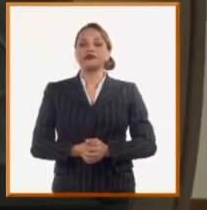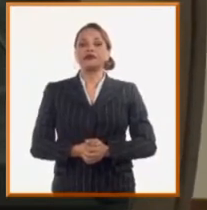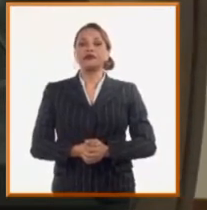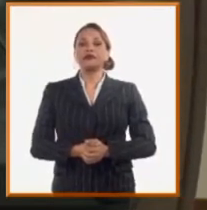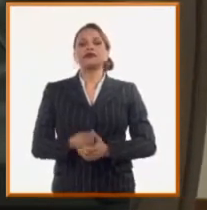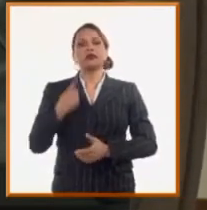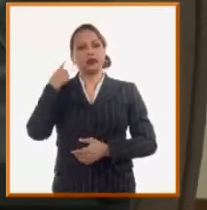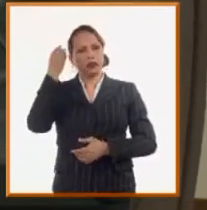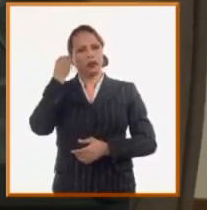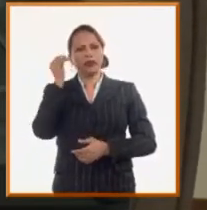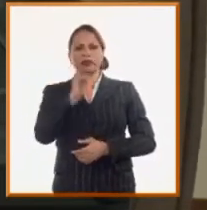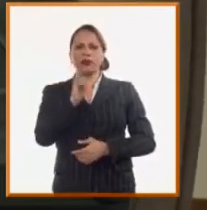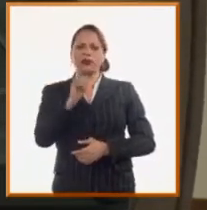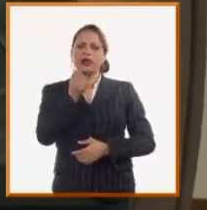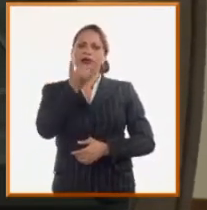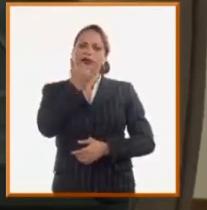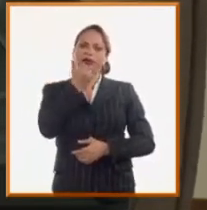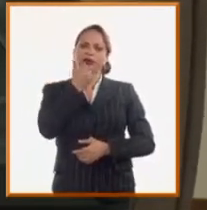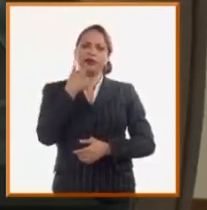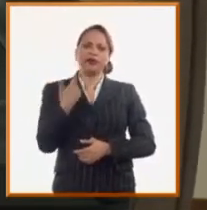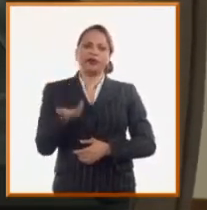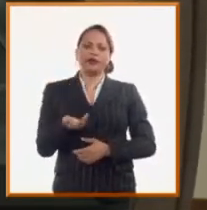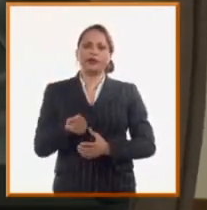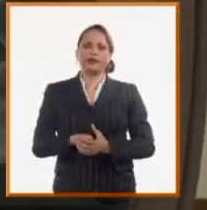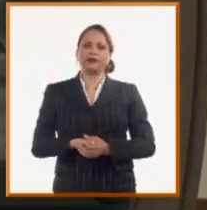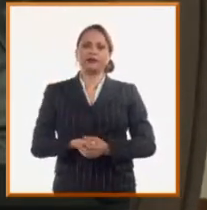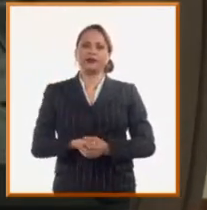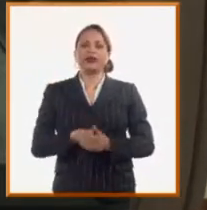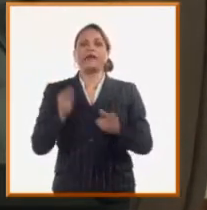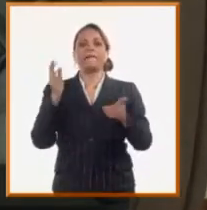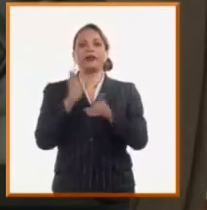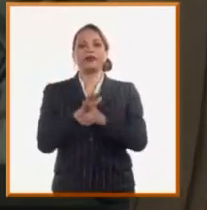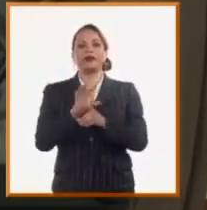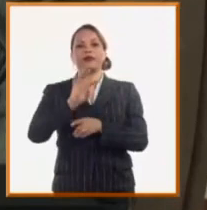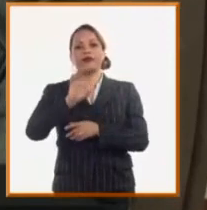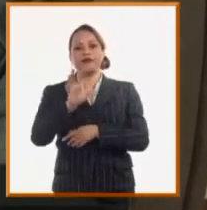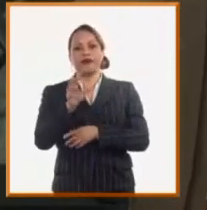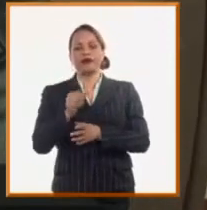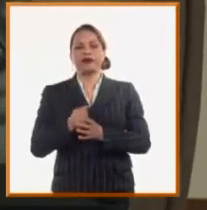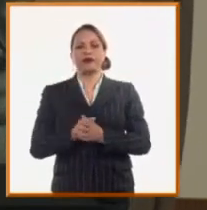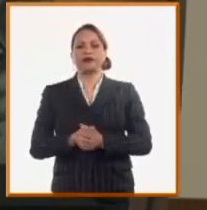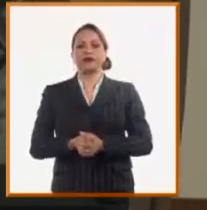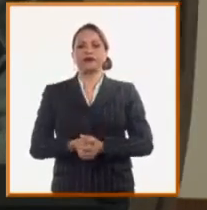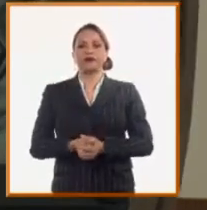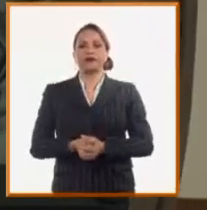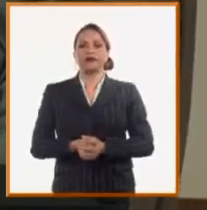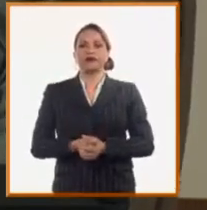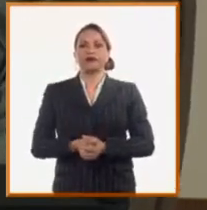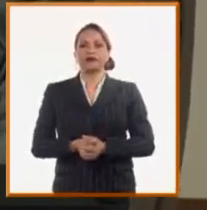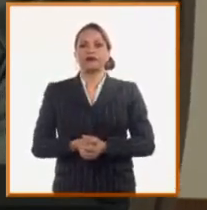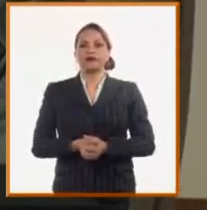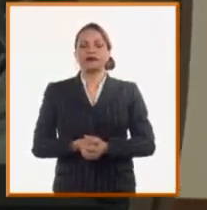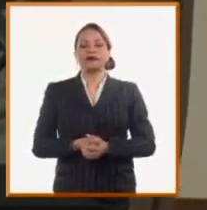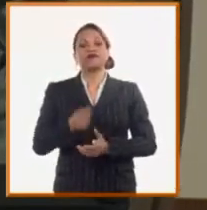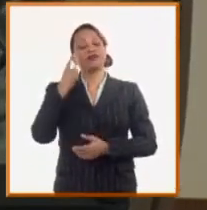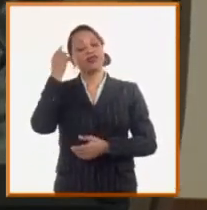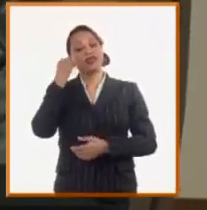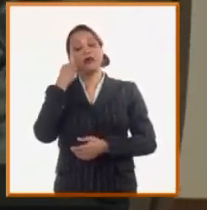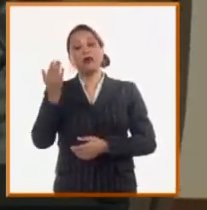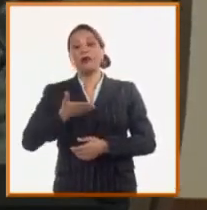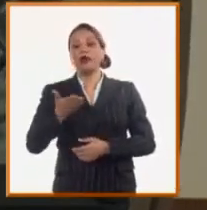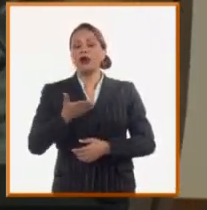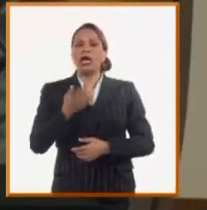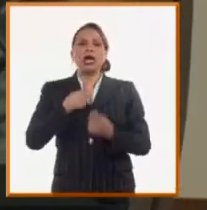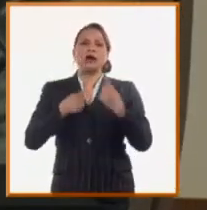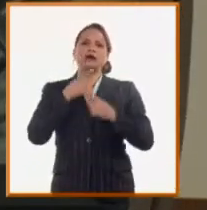Yo creo que también cometimos algunos errores en el inicio de la bancarización. Si fue demasiado apresurado o no. Ahora alguien niega